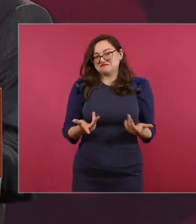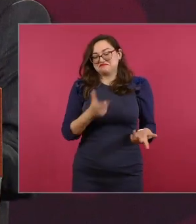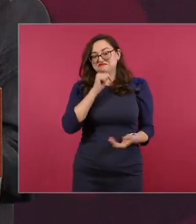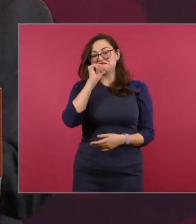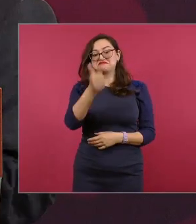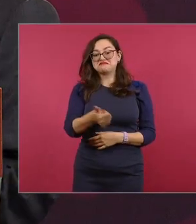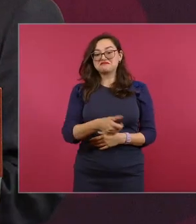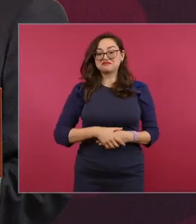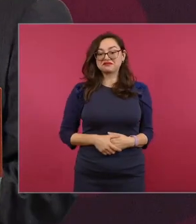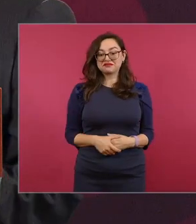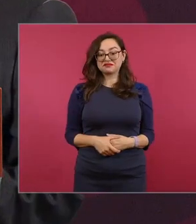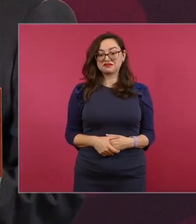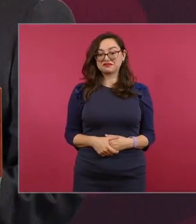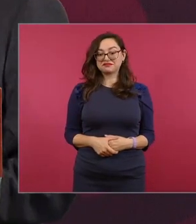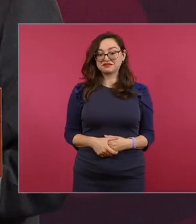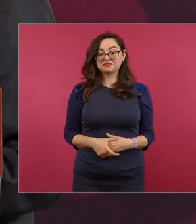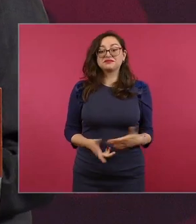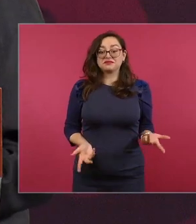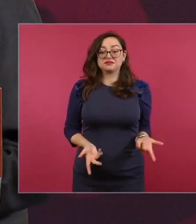Aquí el problema es